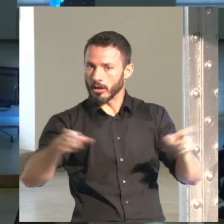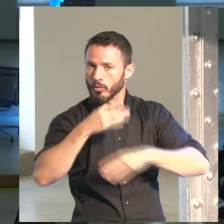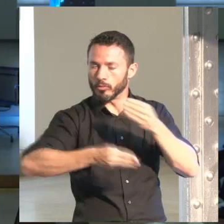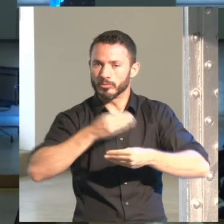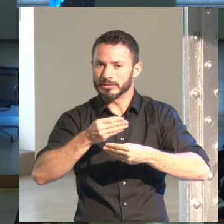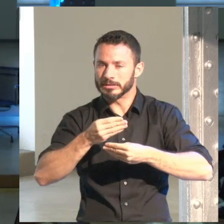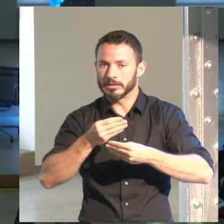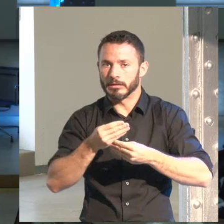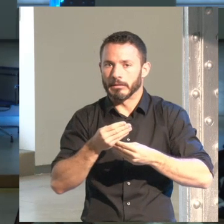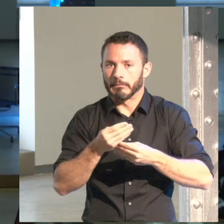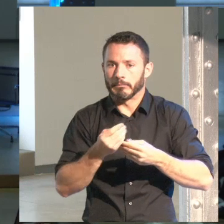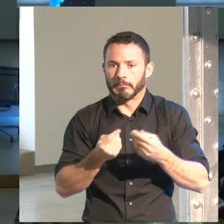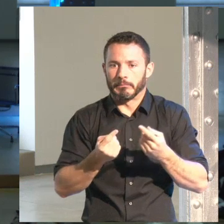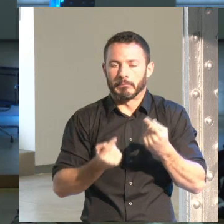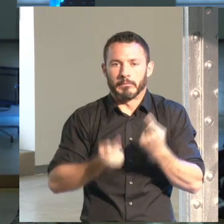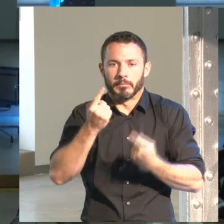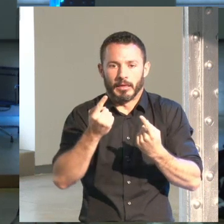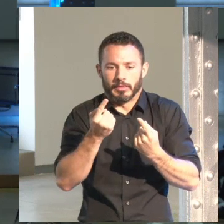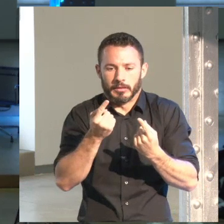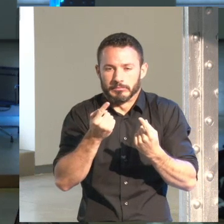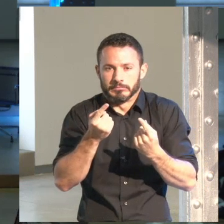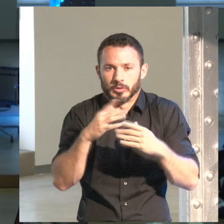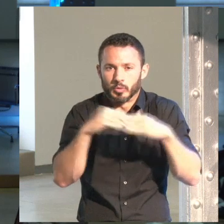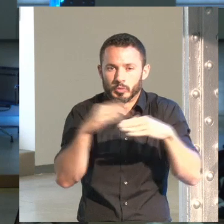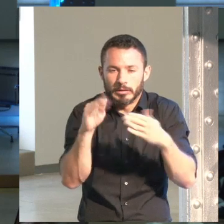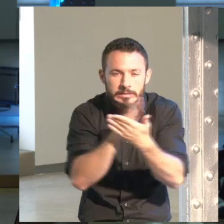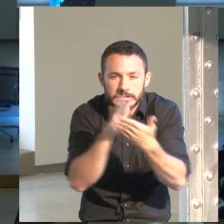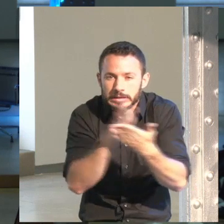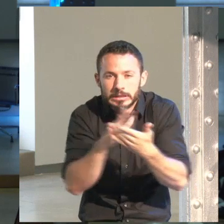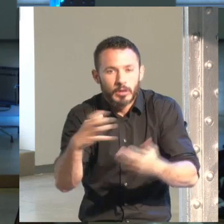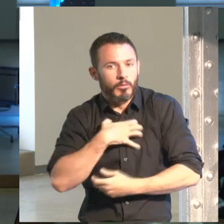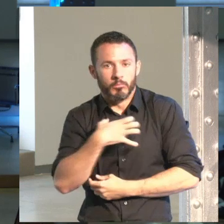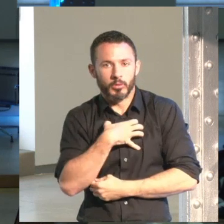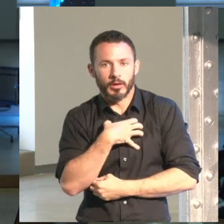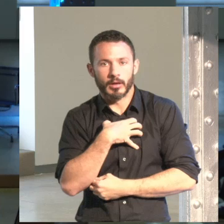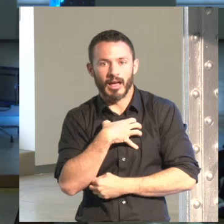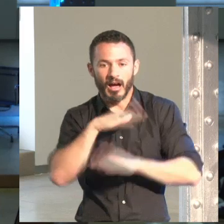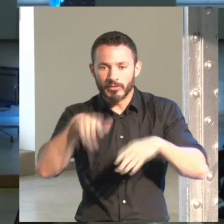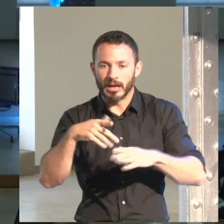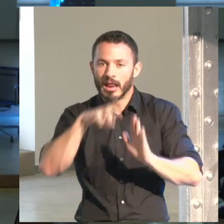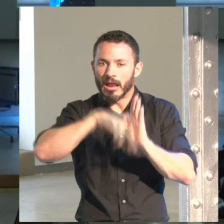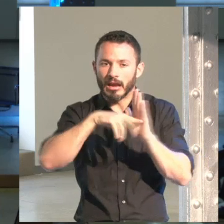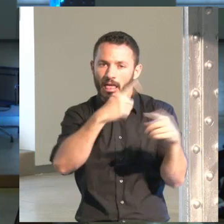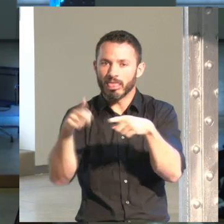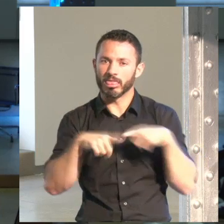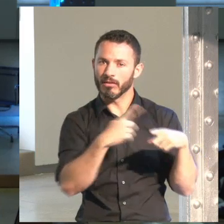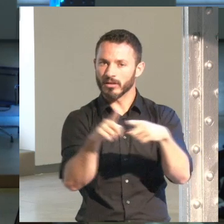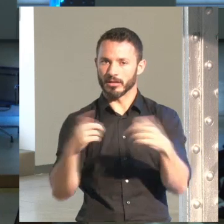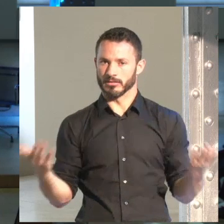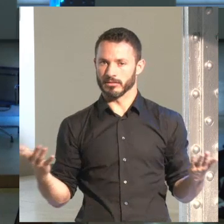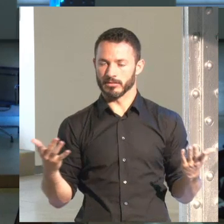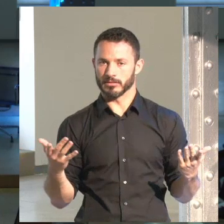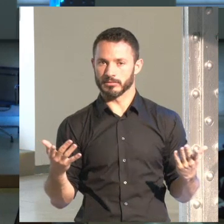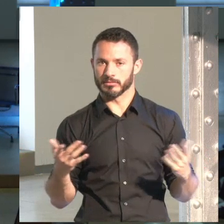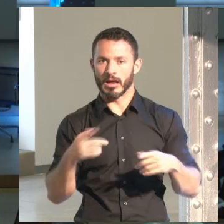veces indistinguibles por los usuarios, se sujetan a diversas reglas, a reglas